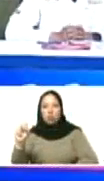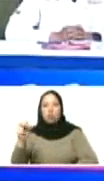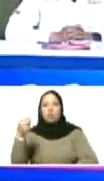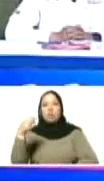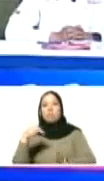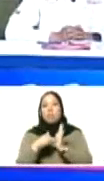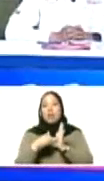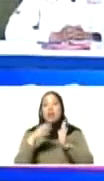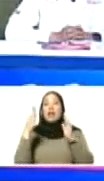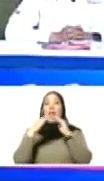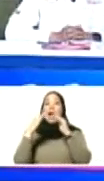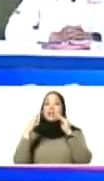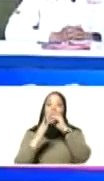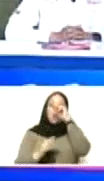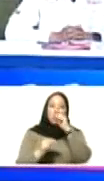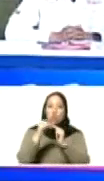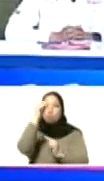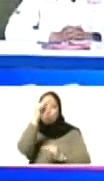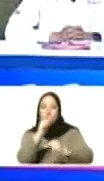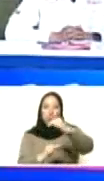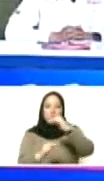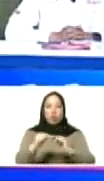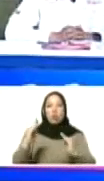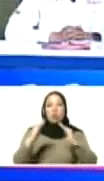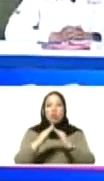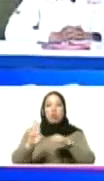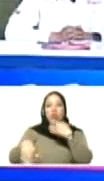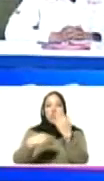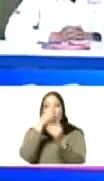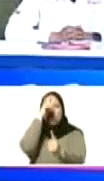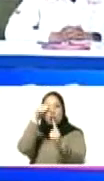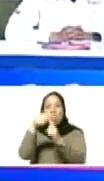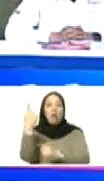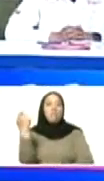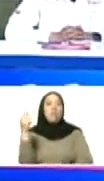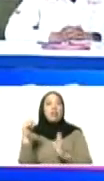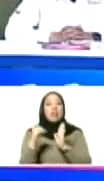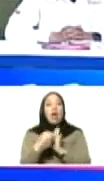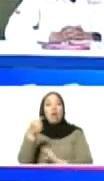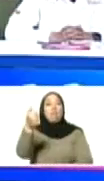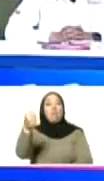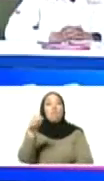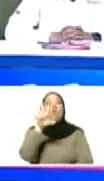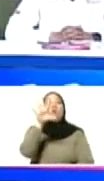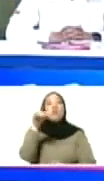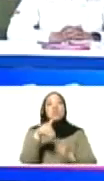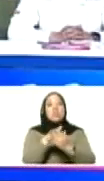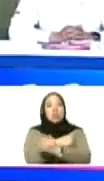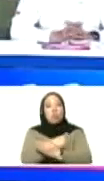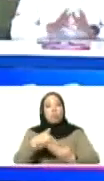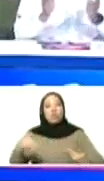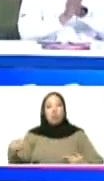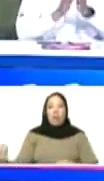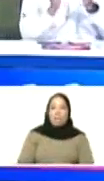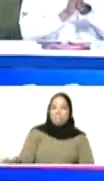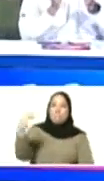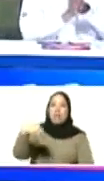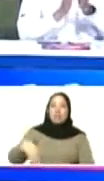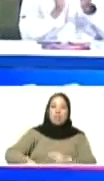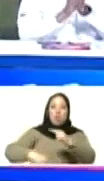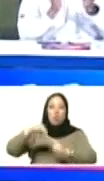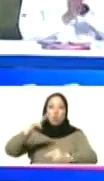4.200.000 viviendas y vamos rumbo a las 5 millones o más viviendas de la gran misión Vivienda